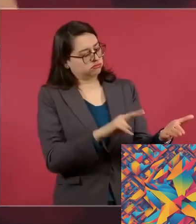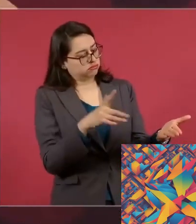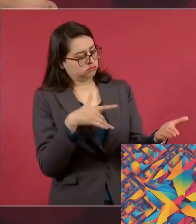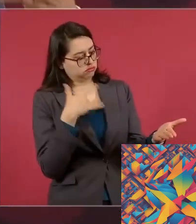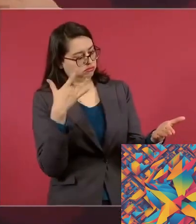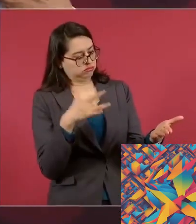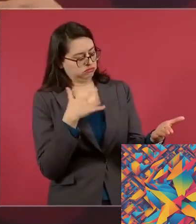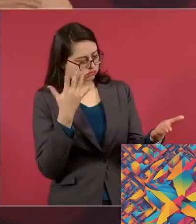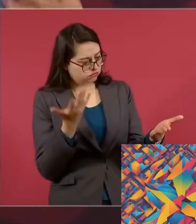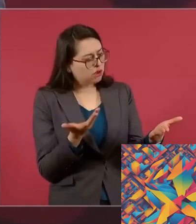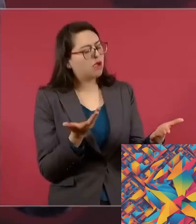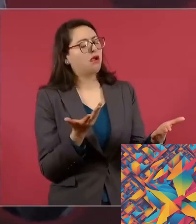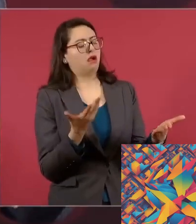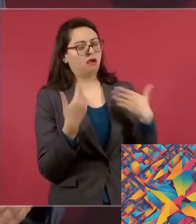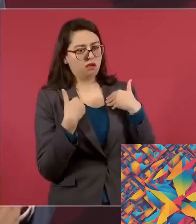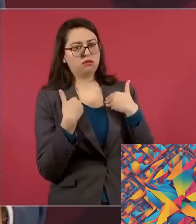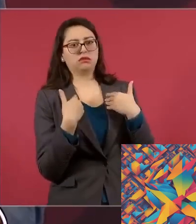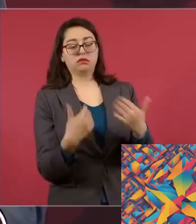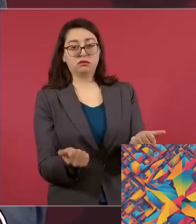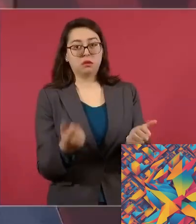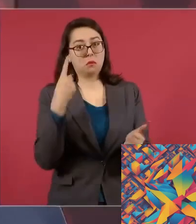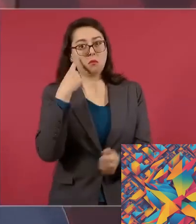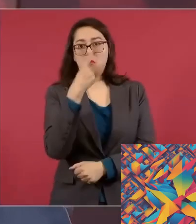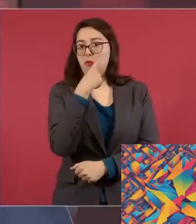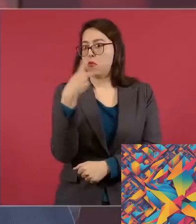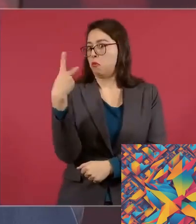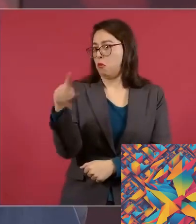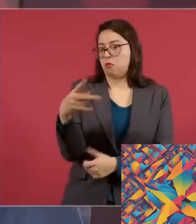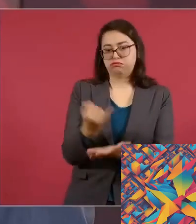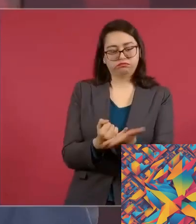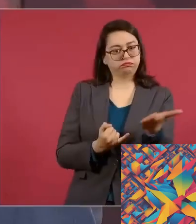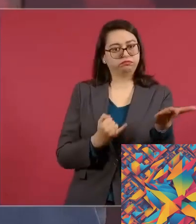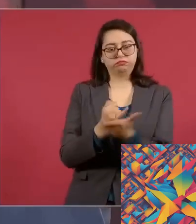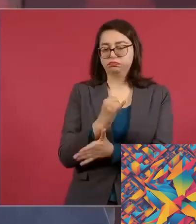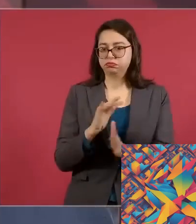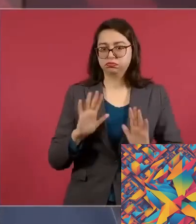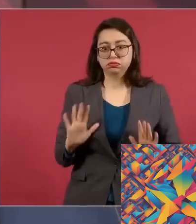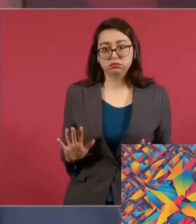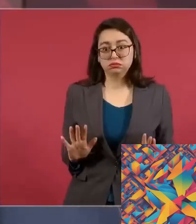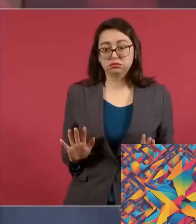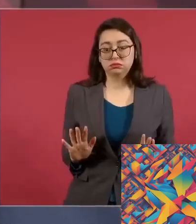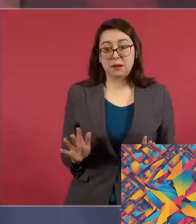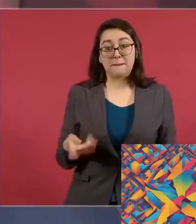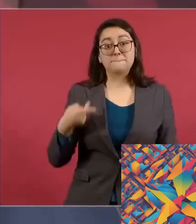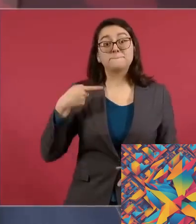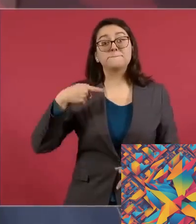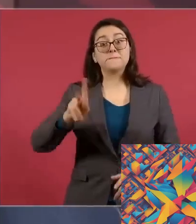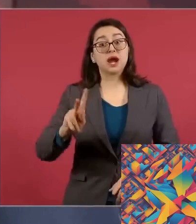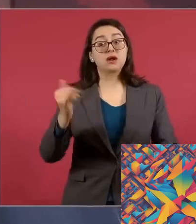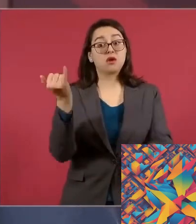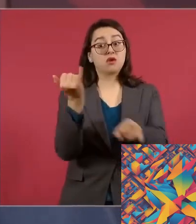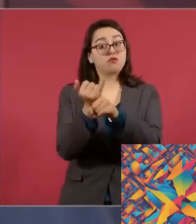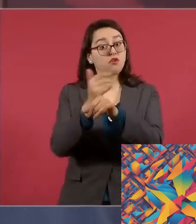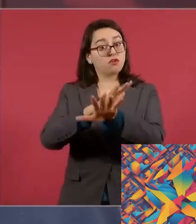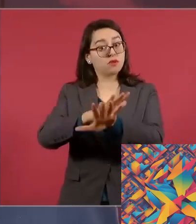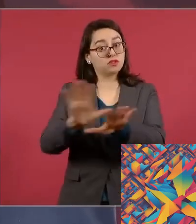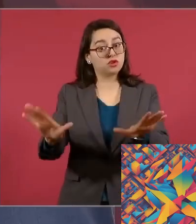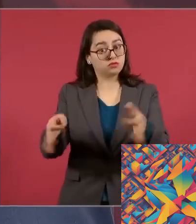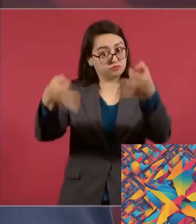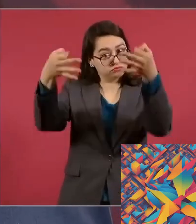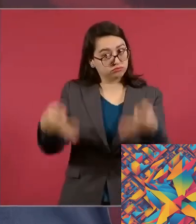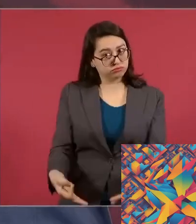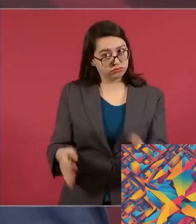nos recuerda la importancia de mantener líneas claras y respetuosas entre los poderes del Estado, algo que el presidente López Obrador, con su